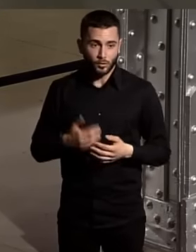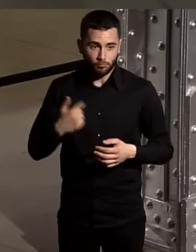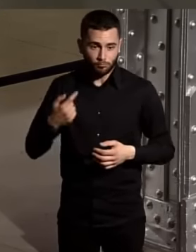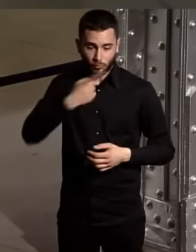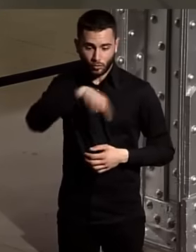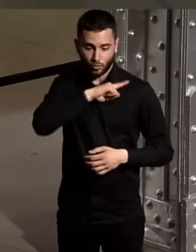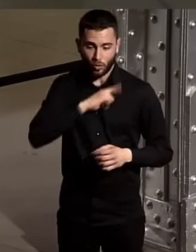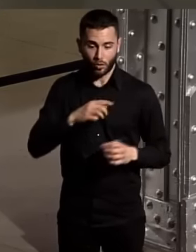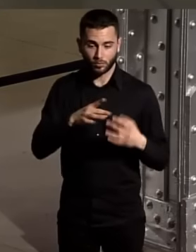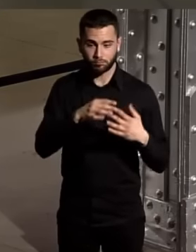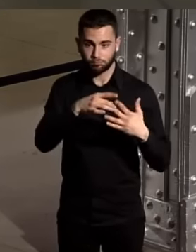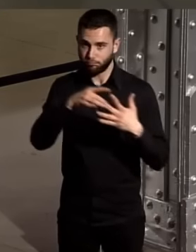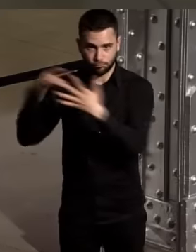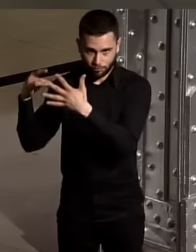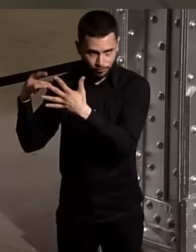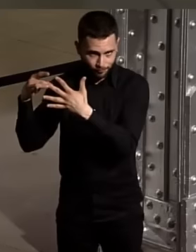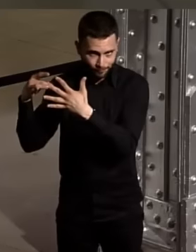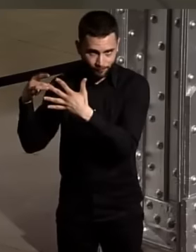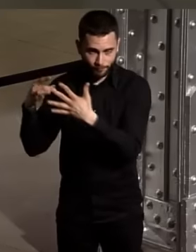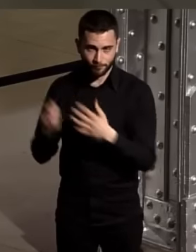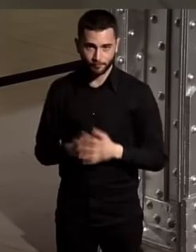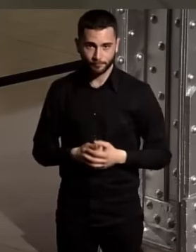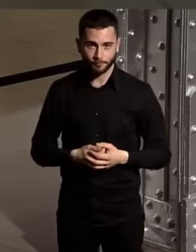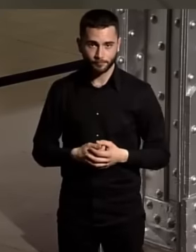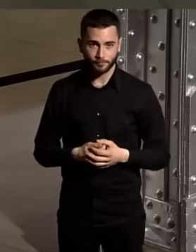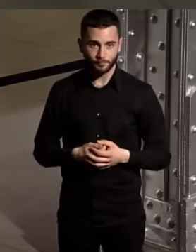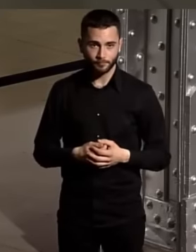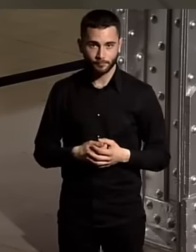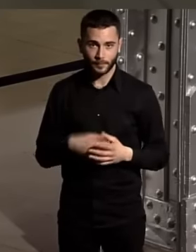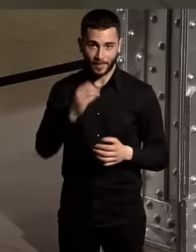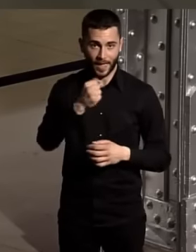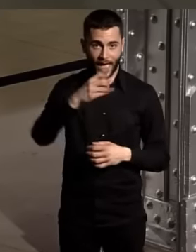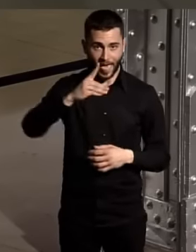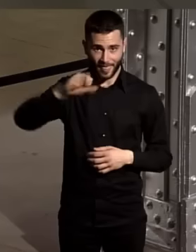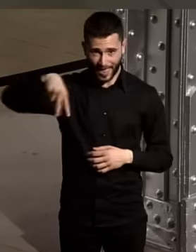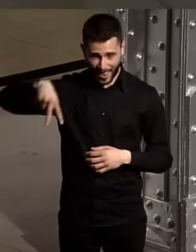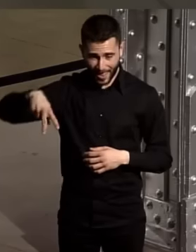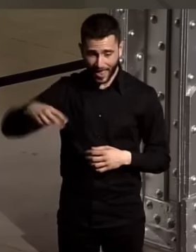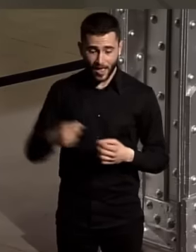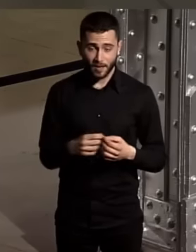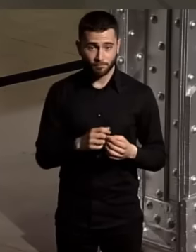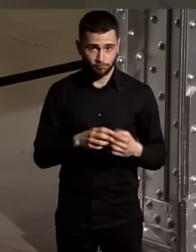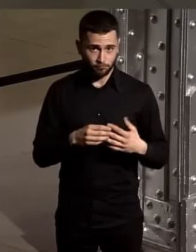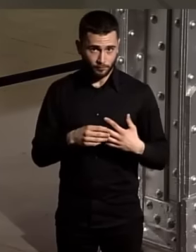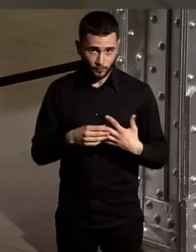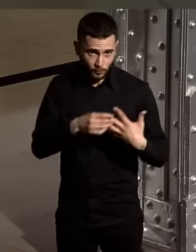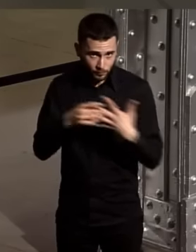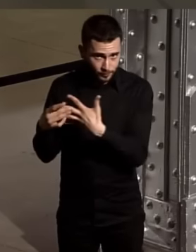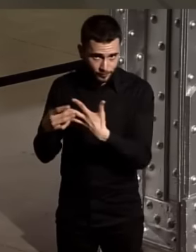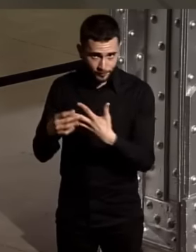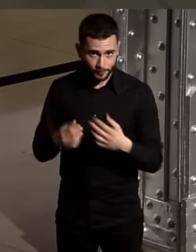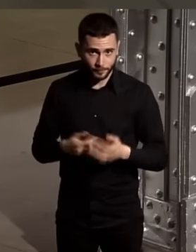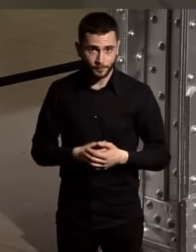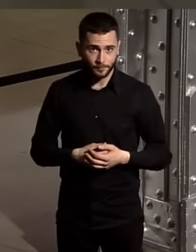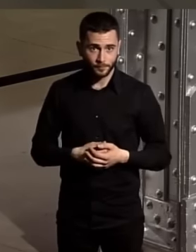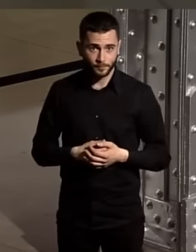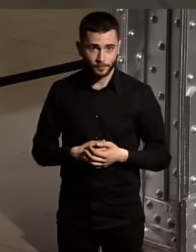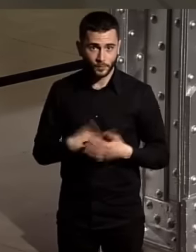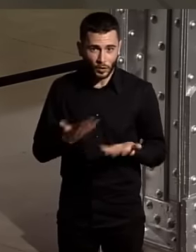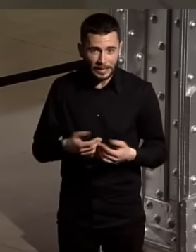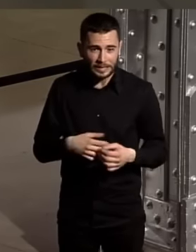trabajar con segmentos muy cortos de ADN y bueno y a base a base de de de de ir ensamblando